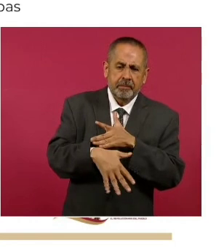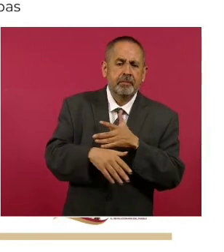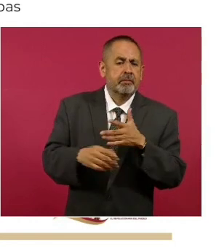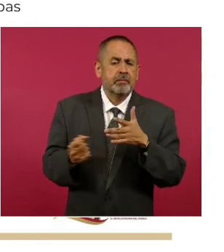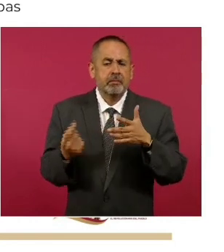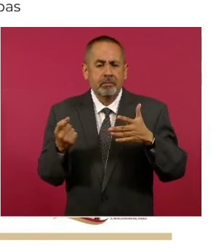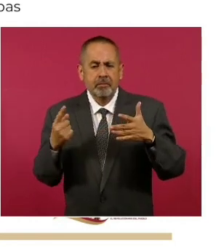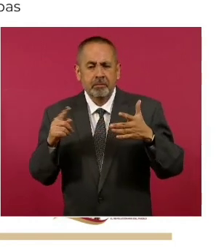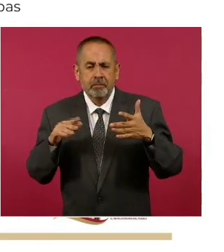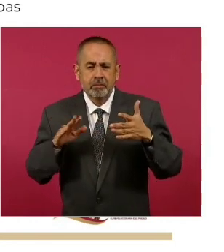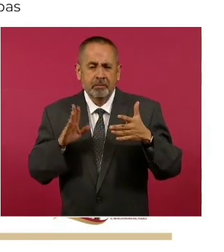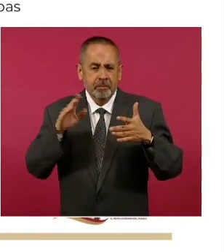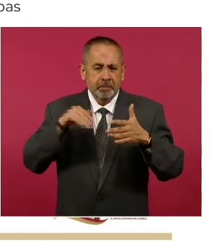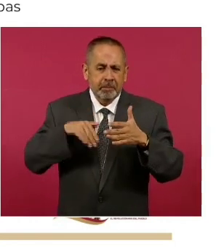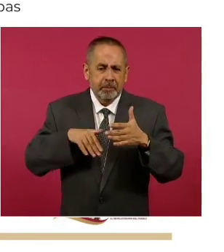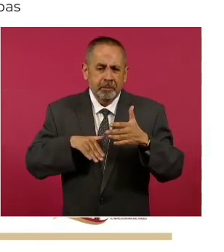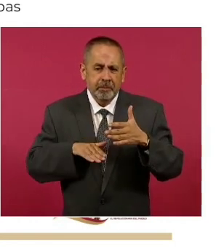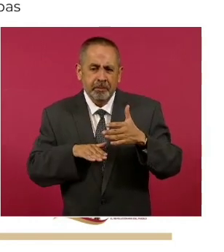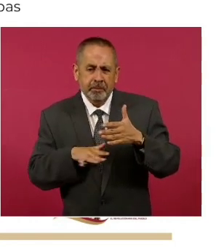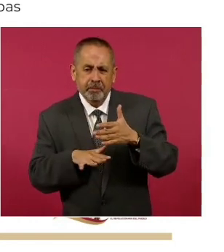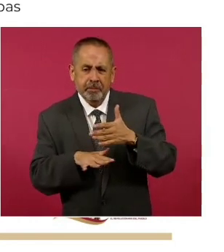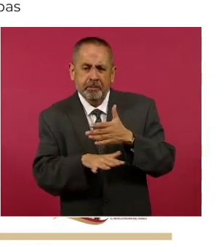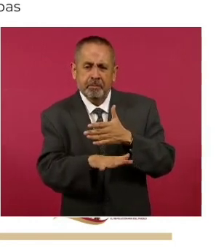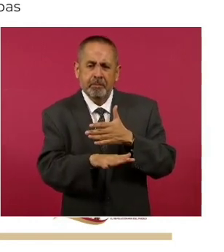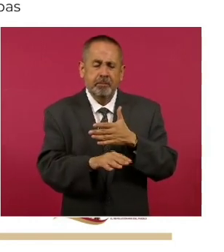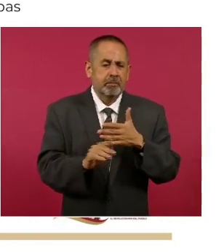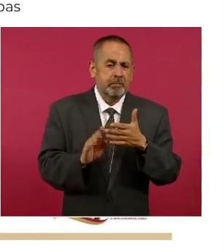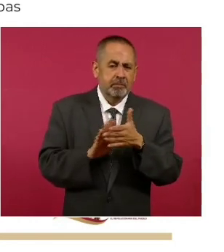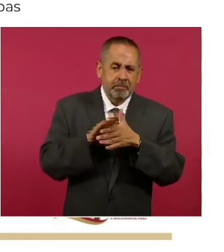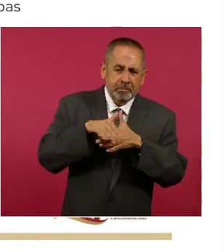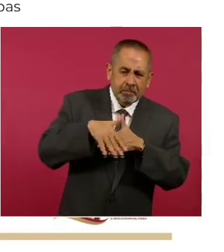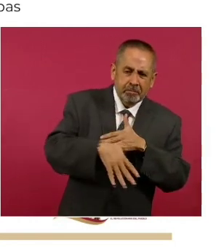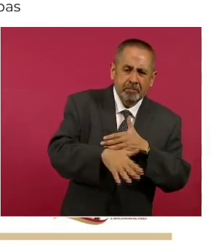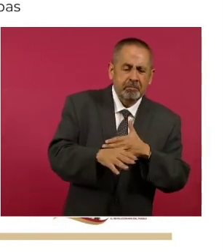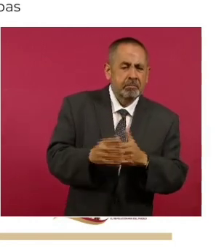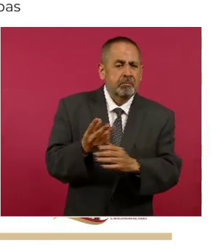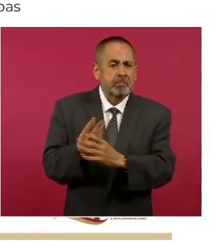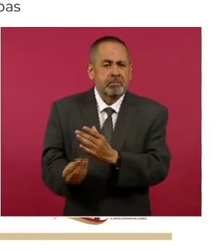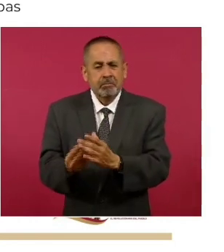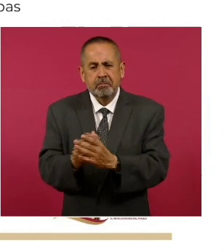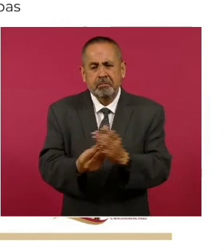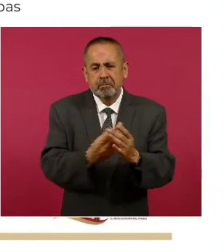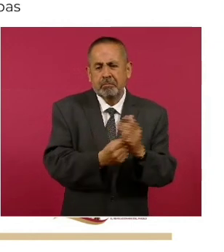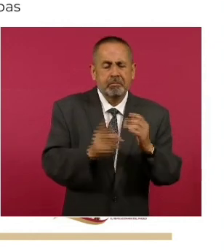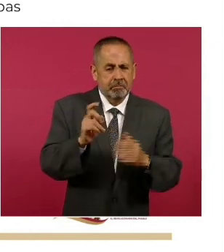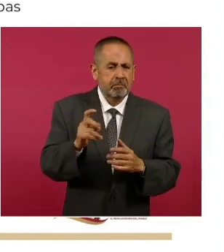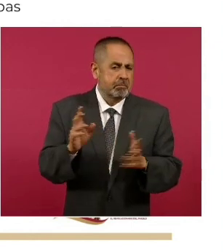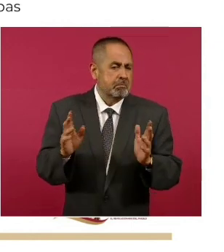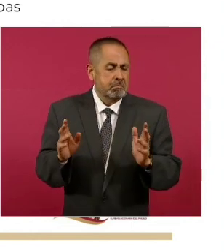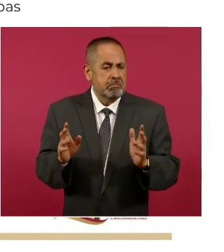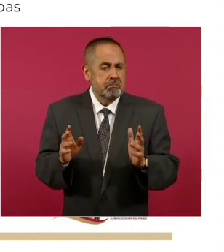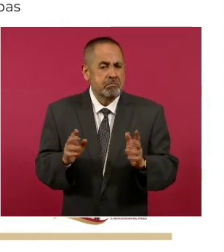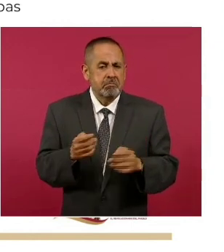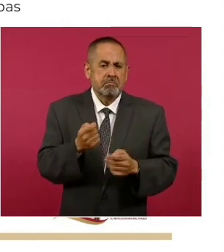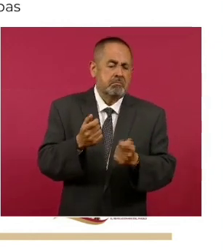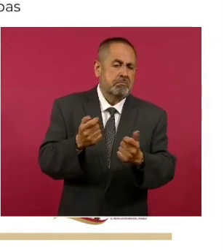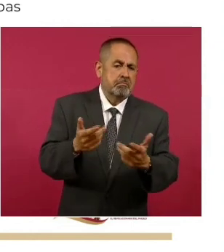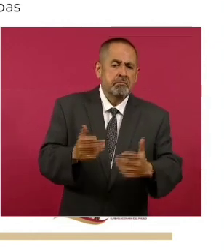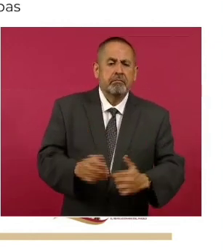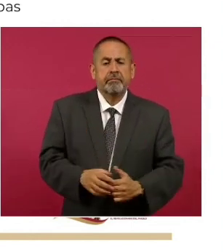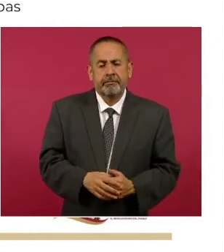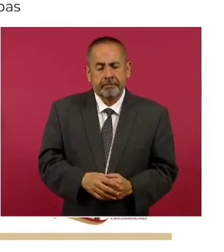la construcción. Es por ahí por donde se está fugando el agua que se está almacenando en la